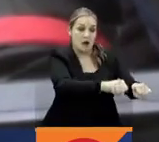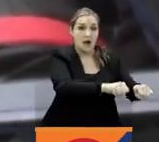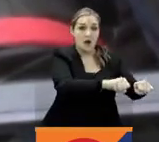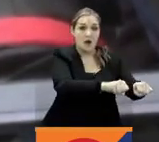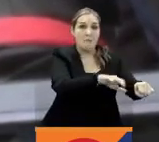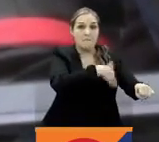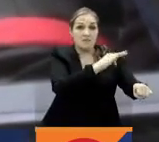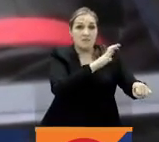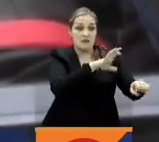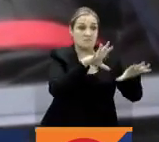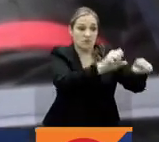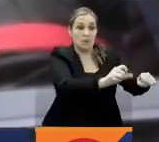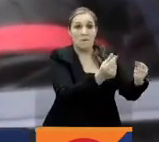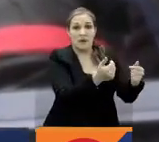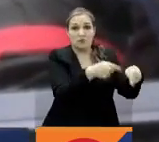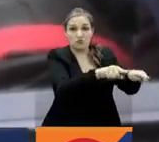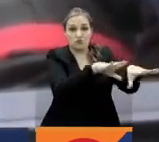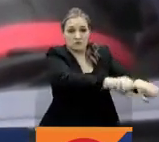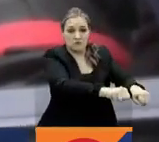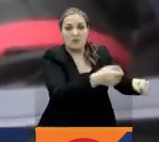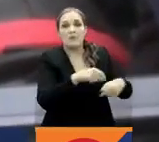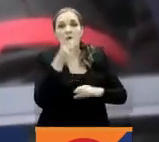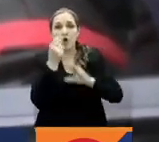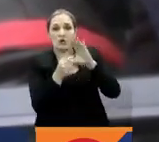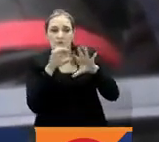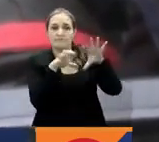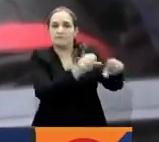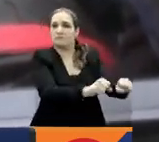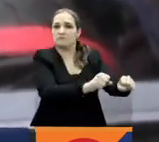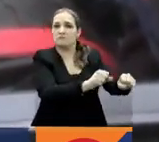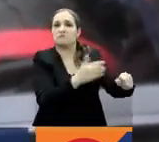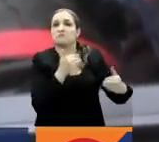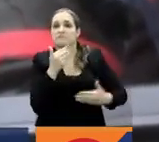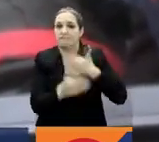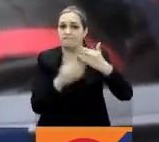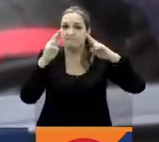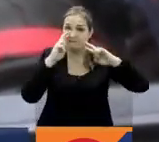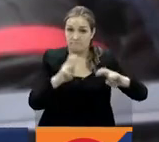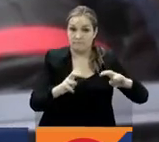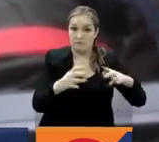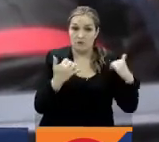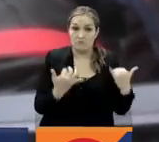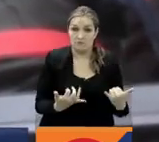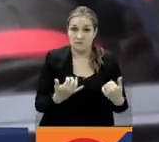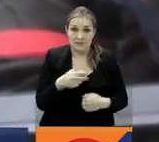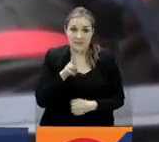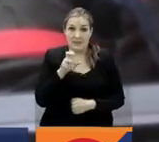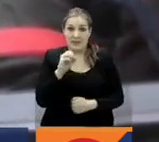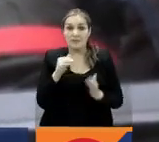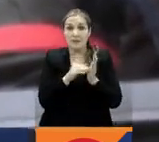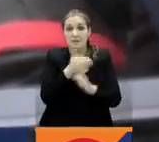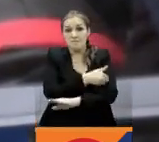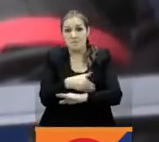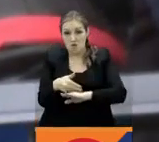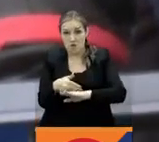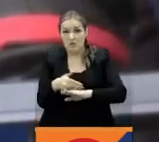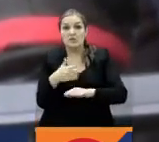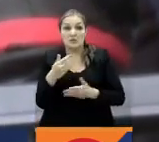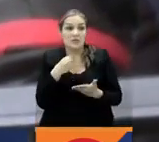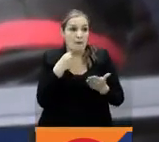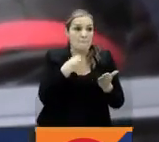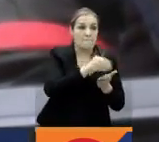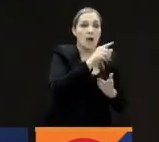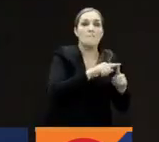sino también por parte de la Contraloría General de la Nación, es mucho más de lo que se dio en el anticipo y lo que esperamos es que esos recursos